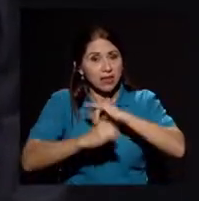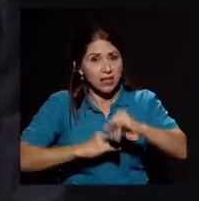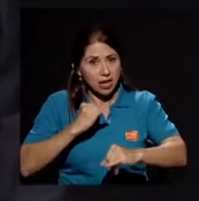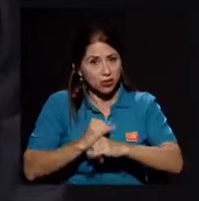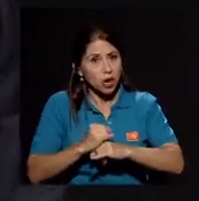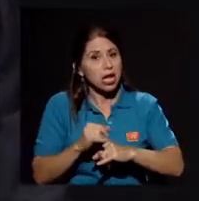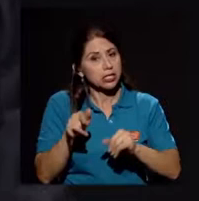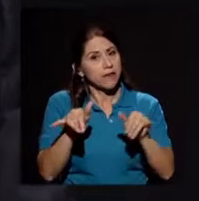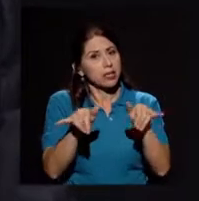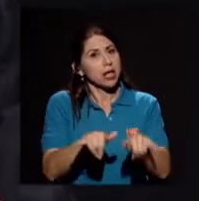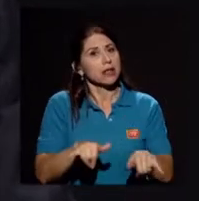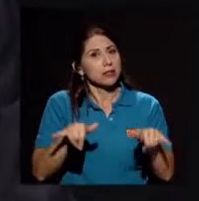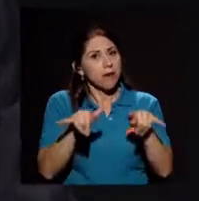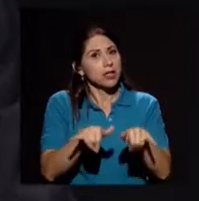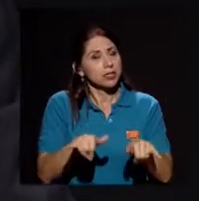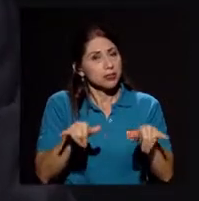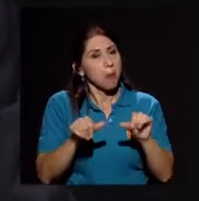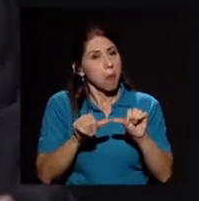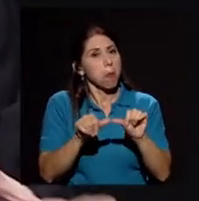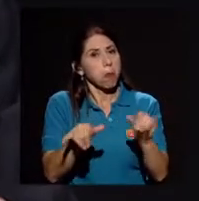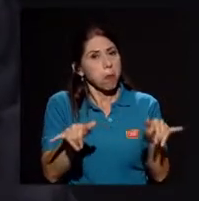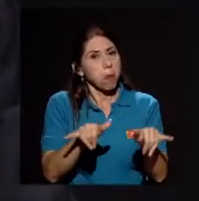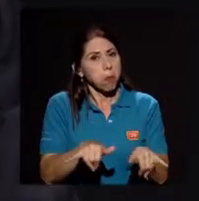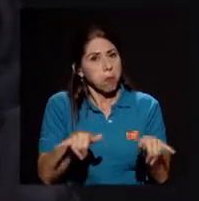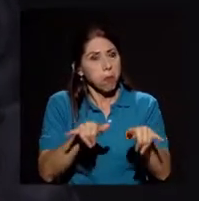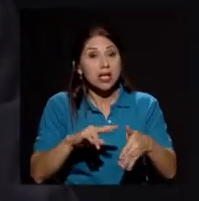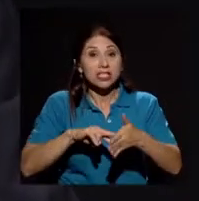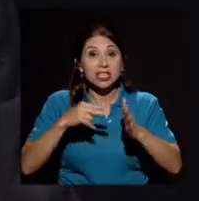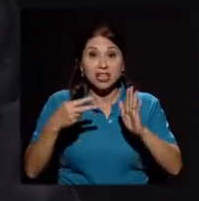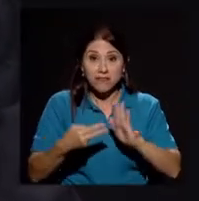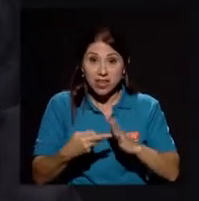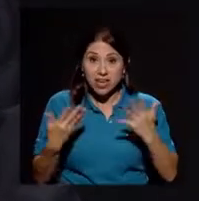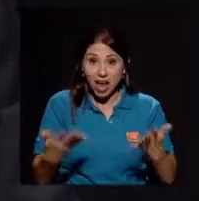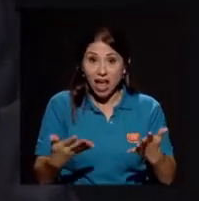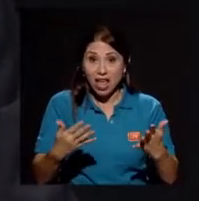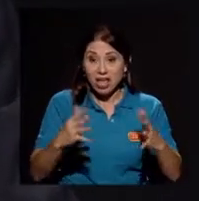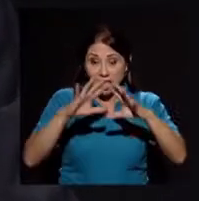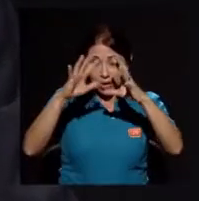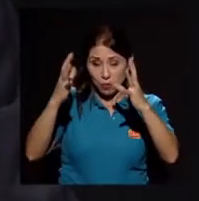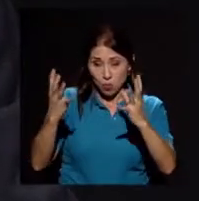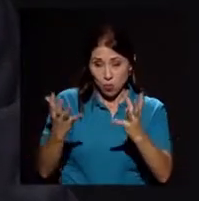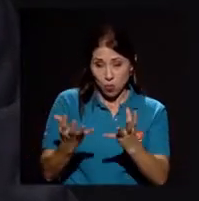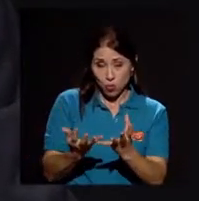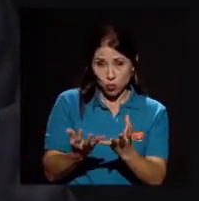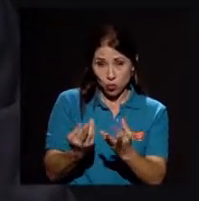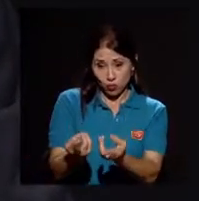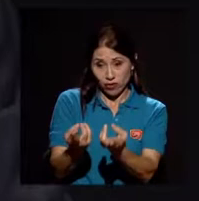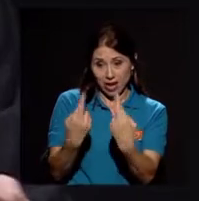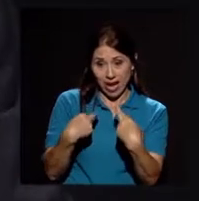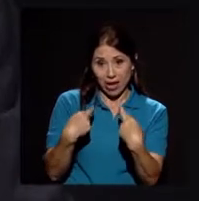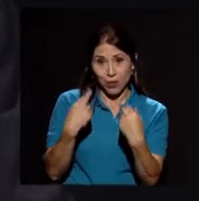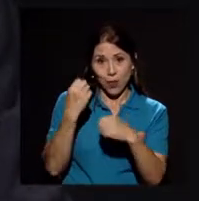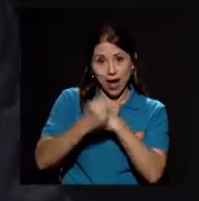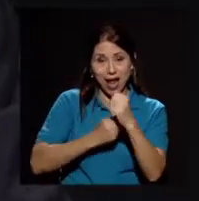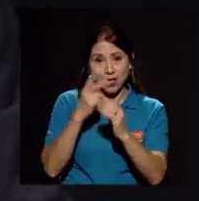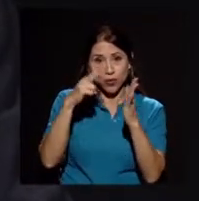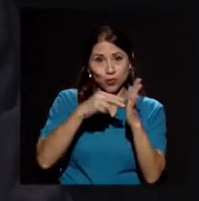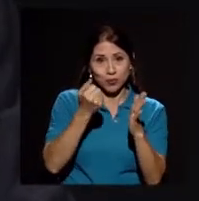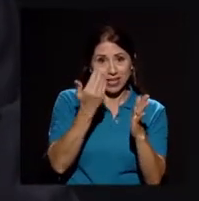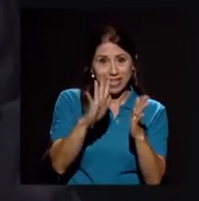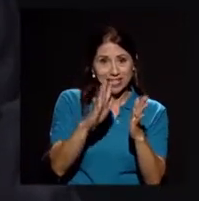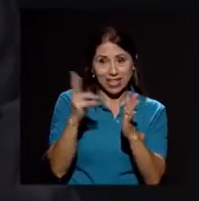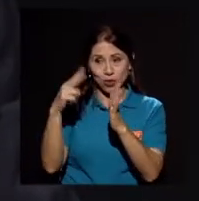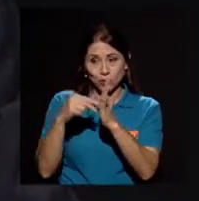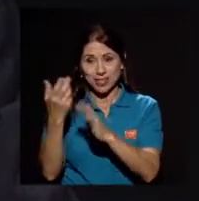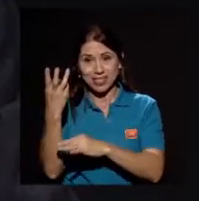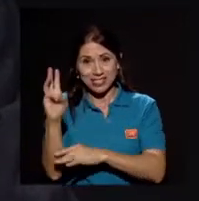bastante estables eso significa que el regalo que recibimos del resto del mundo en el año 2015 2016 esa mejora de términos de intercambio